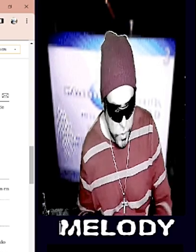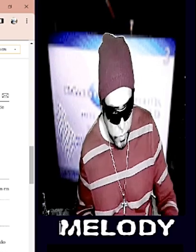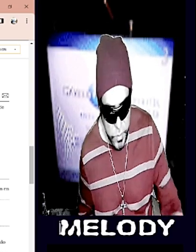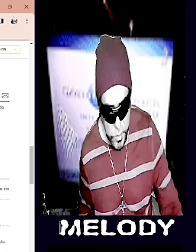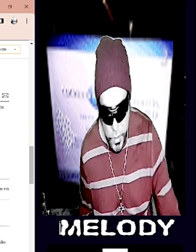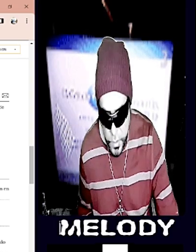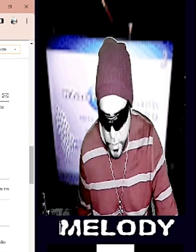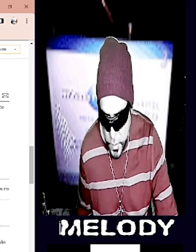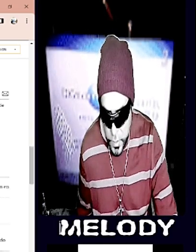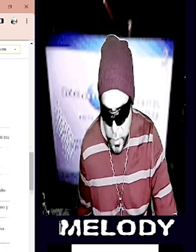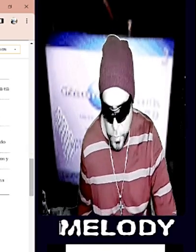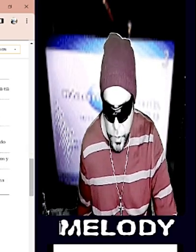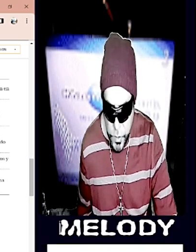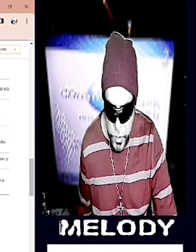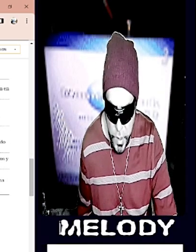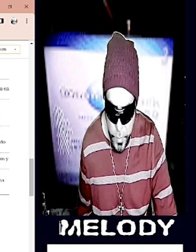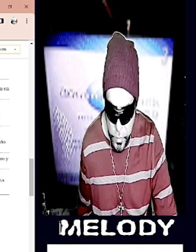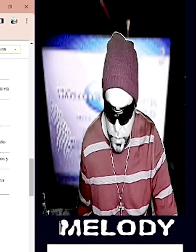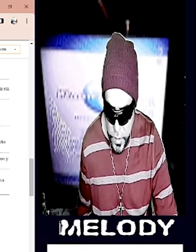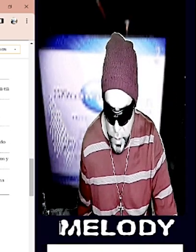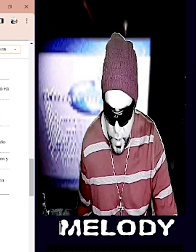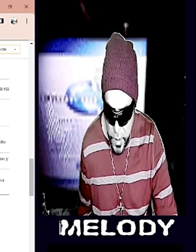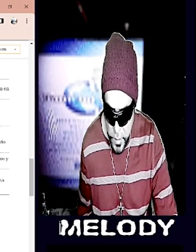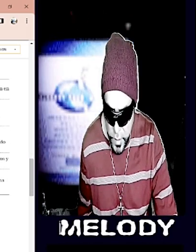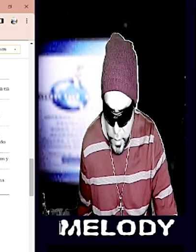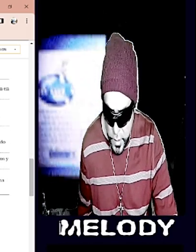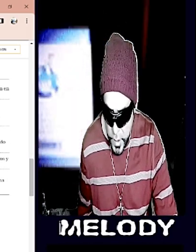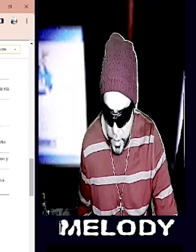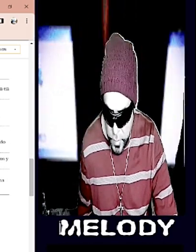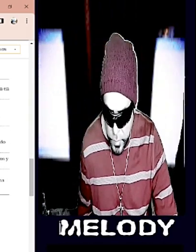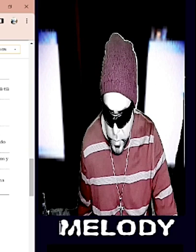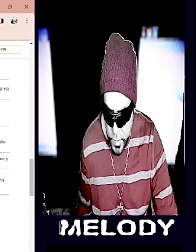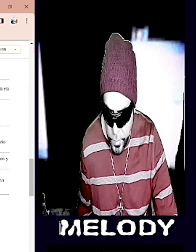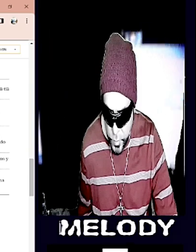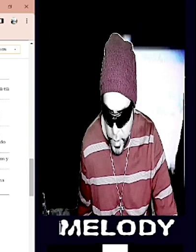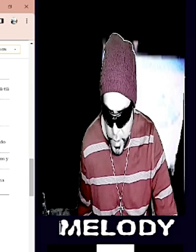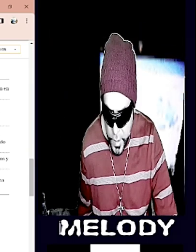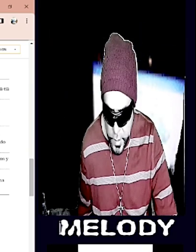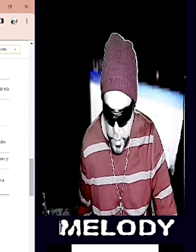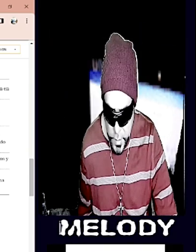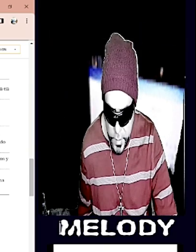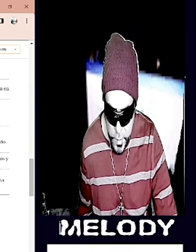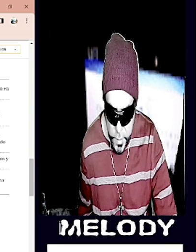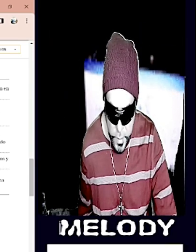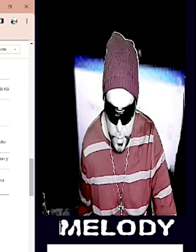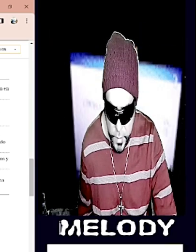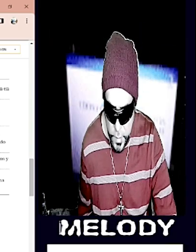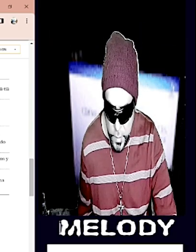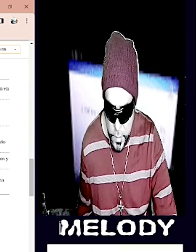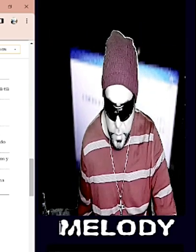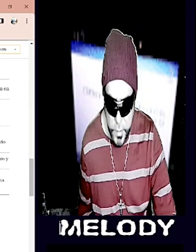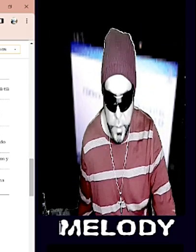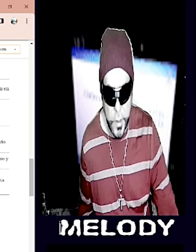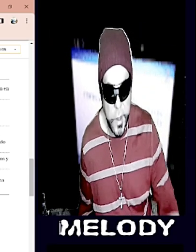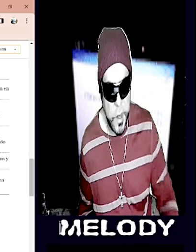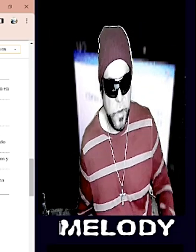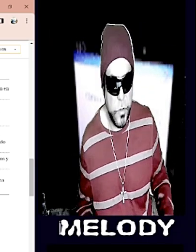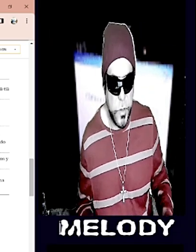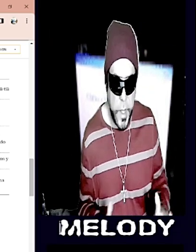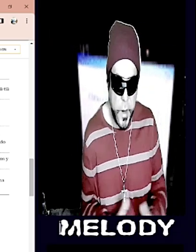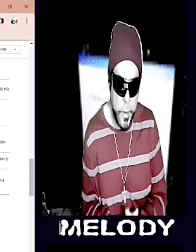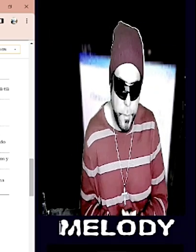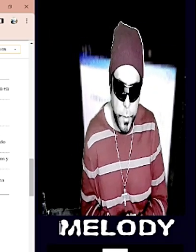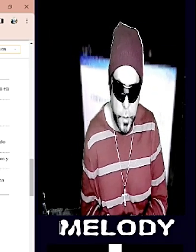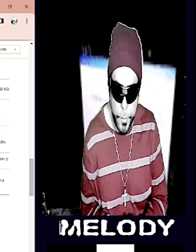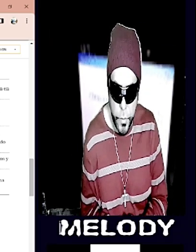próximas elecciones Eso sí amigos tienen que que tienen que los amigos de allá de Monterrey si tienen que